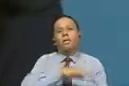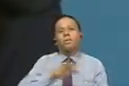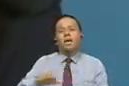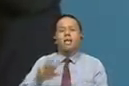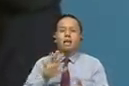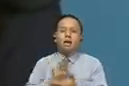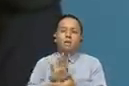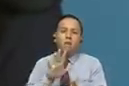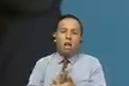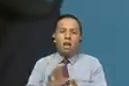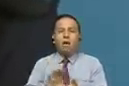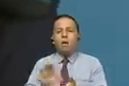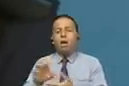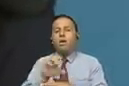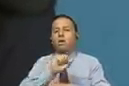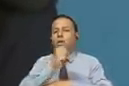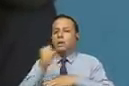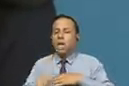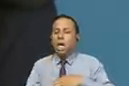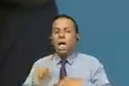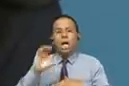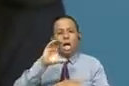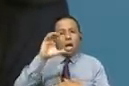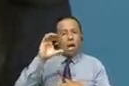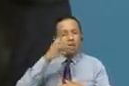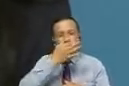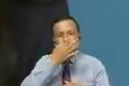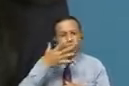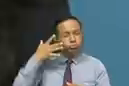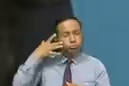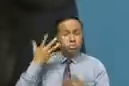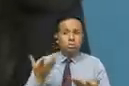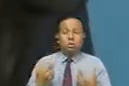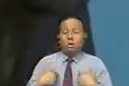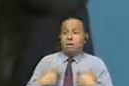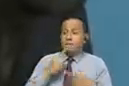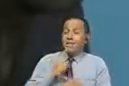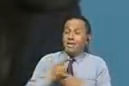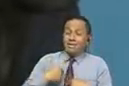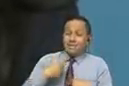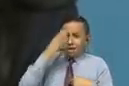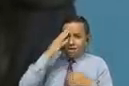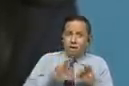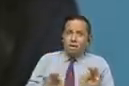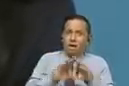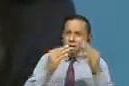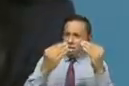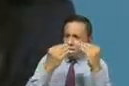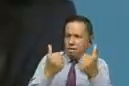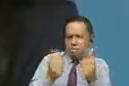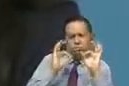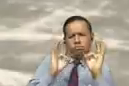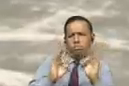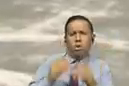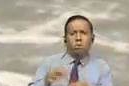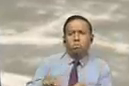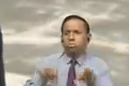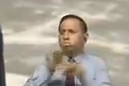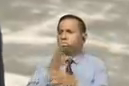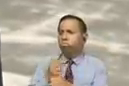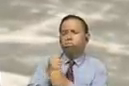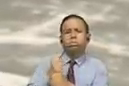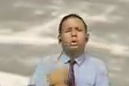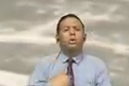vamos a venir a tener un aprendizaje significativo. Entonces, y con todas las normas de bioseguridad, me parece excelente. O sea, me